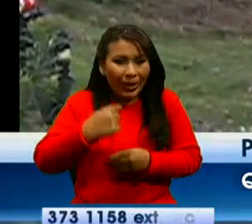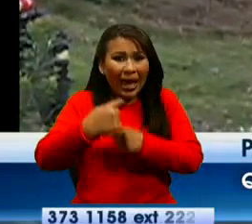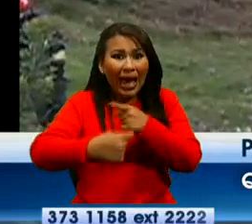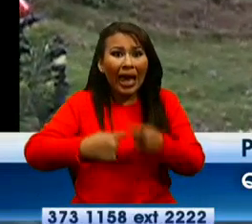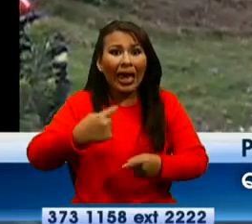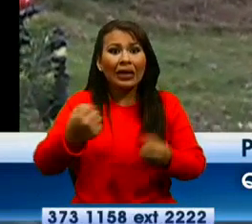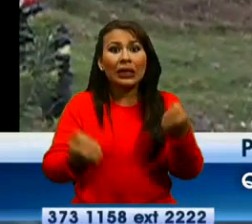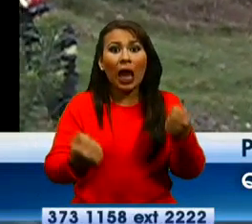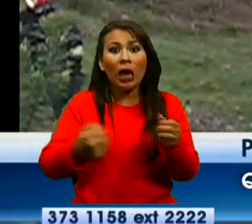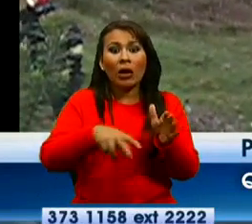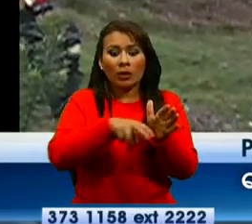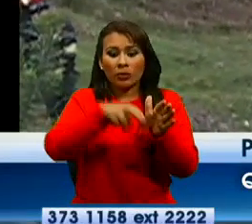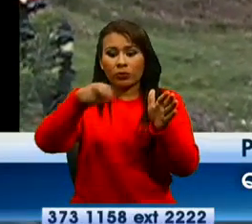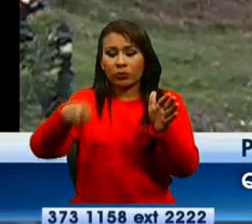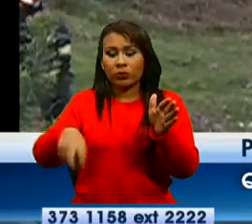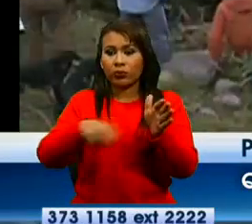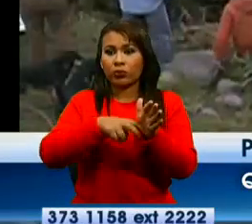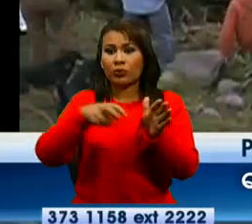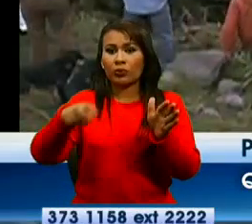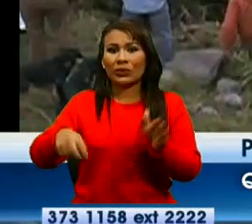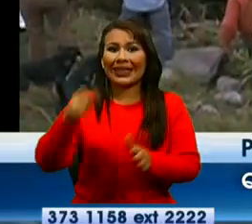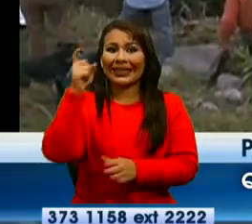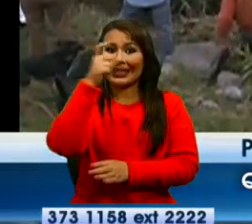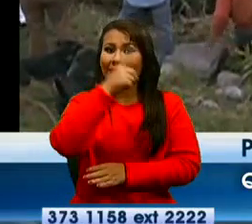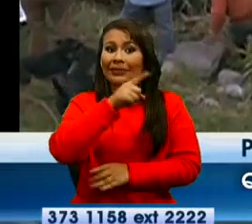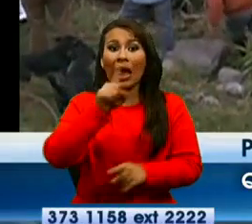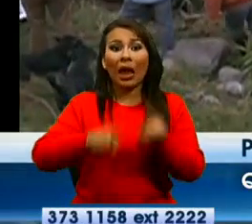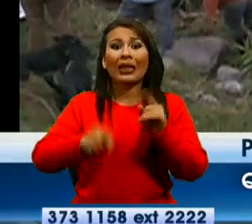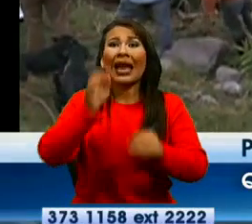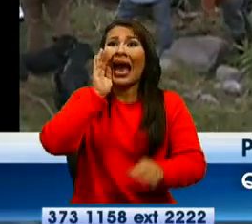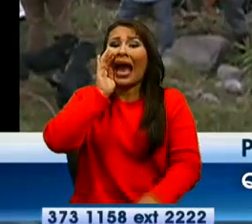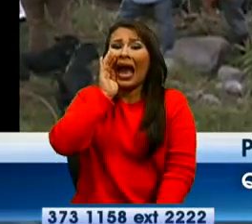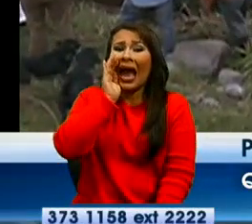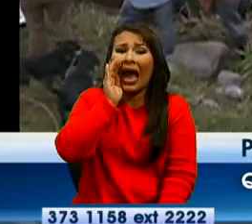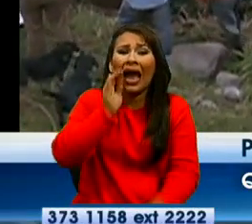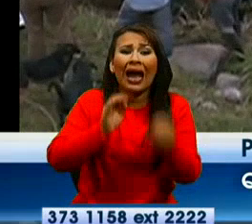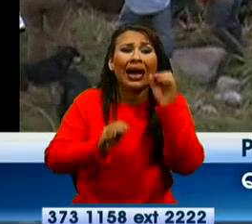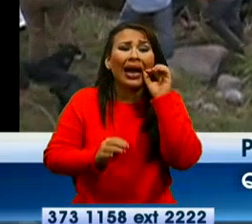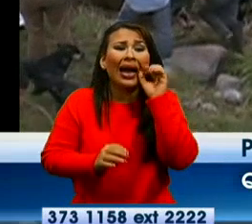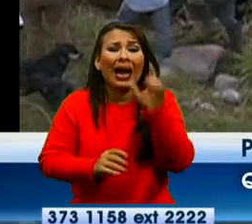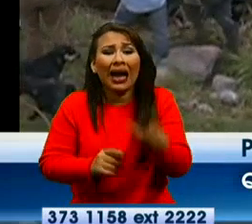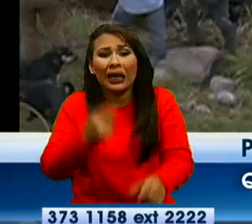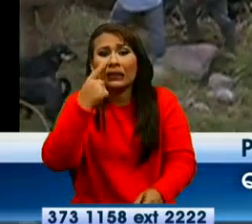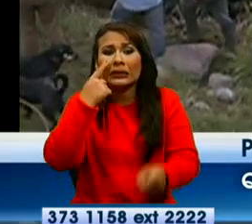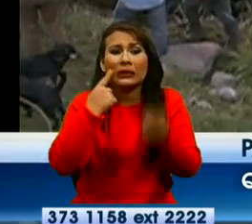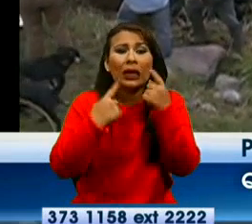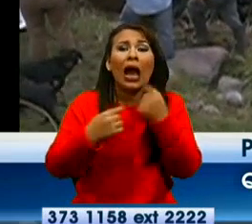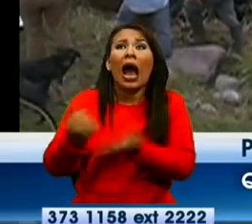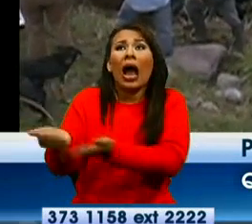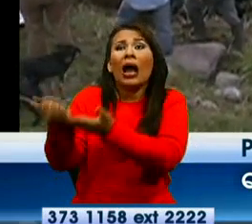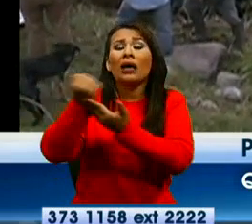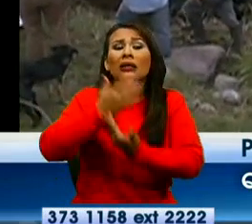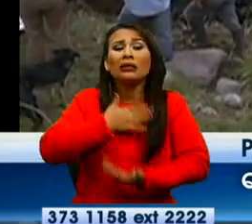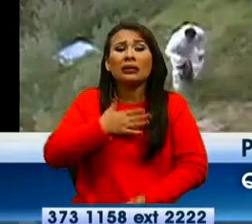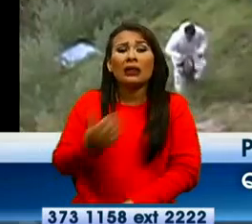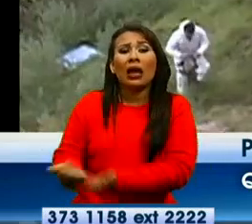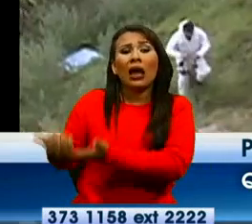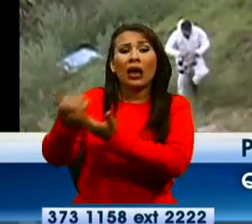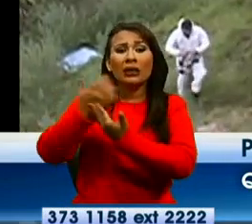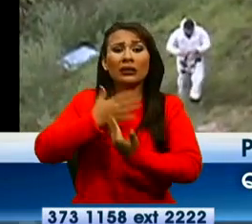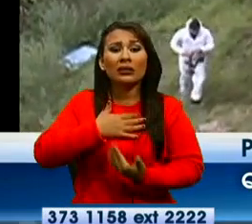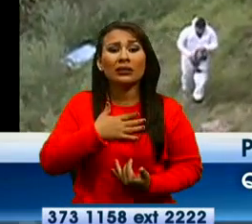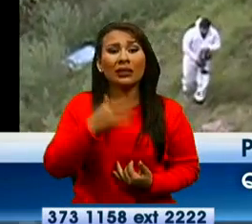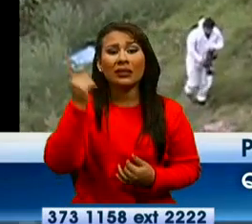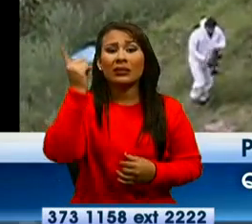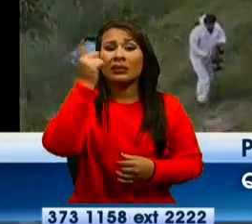personas salían así por sí solas y algunas gritaban adentro, era desesperante, gritaba: auxilio, auxilio, ayúdeme, ¿quién hay